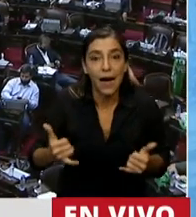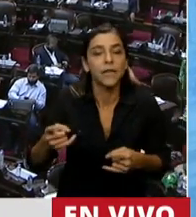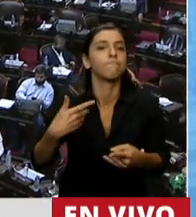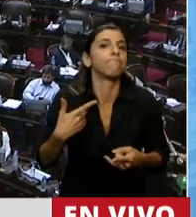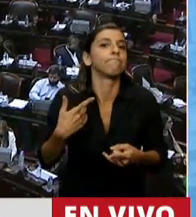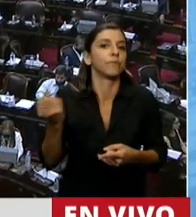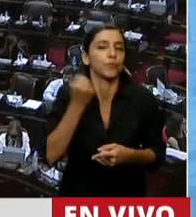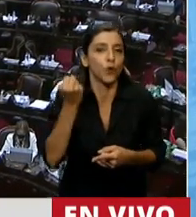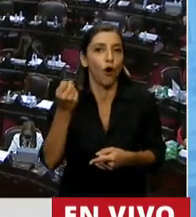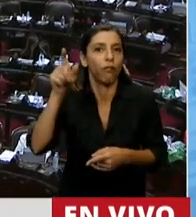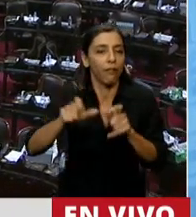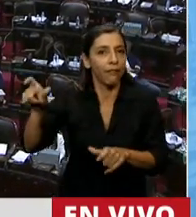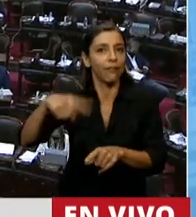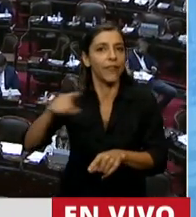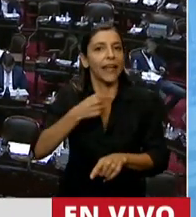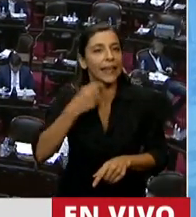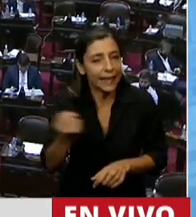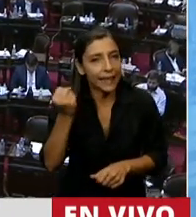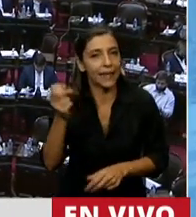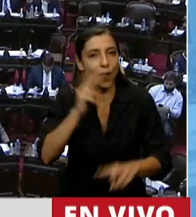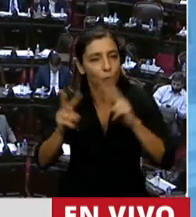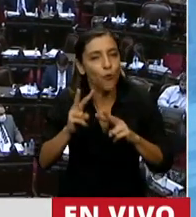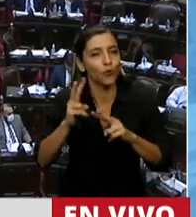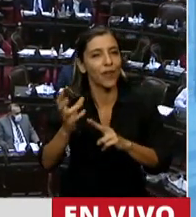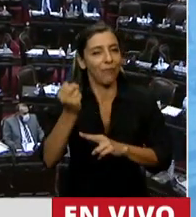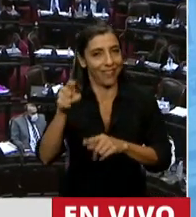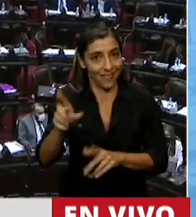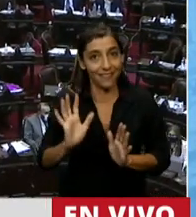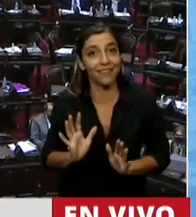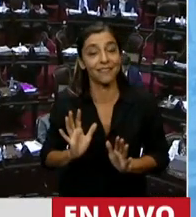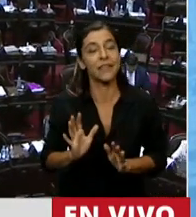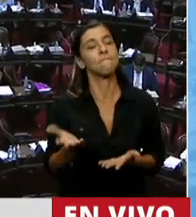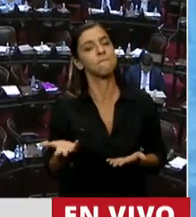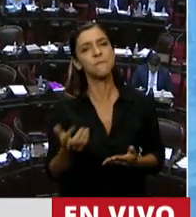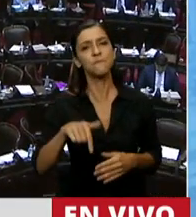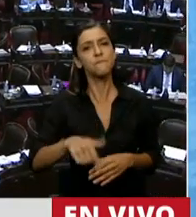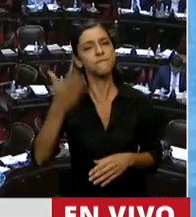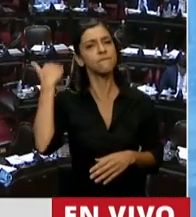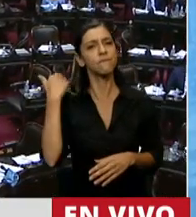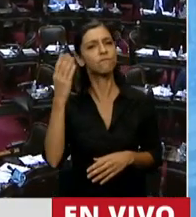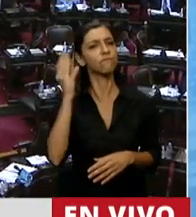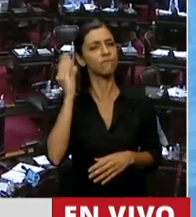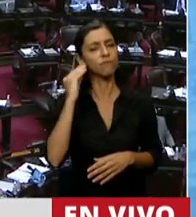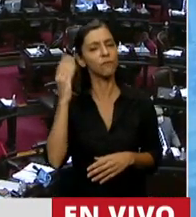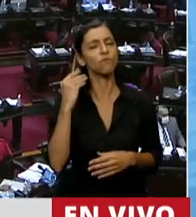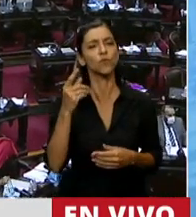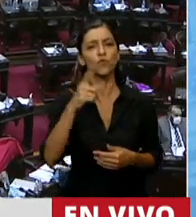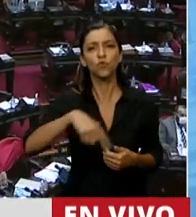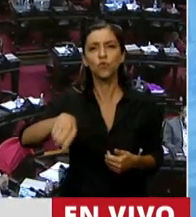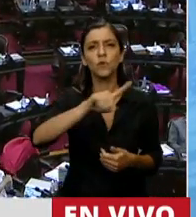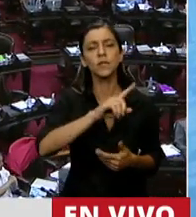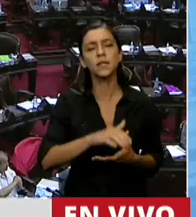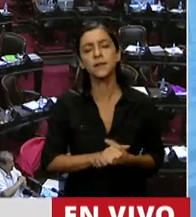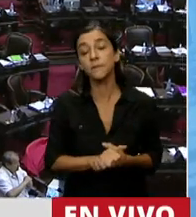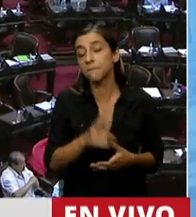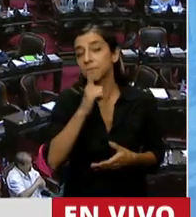sea buscada. Pero escuchando muchas de las cosas que aquí se han dicho, creo que fue